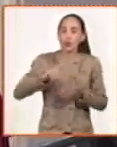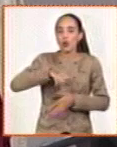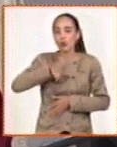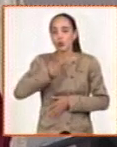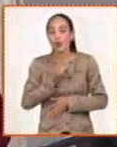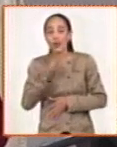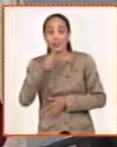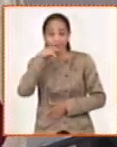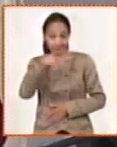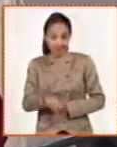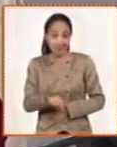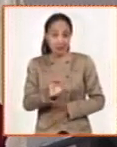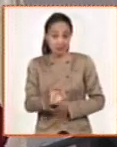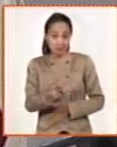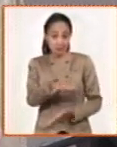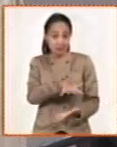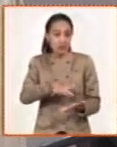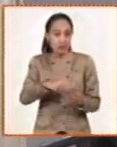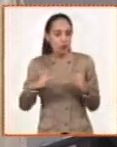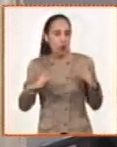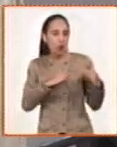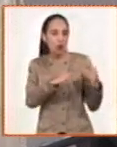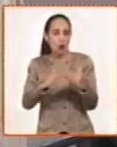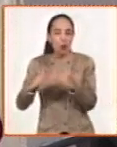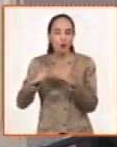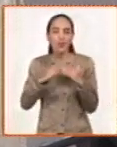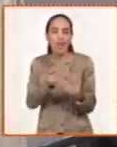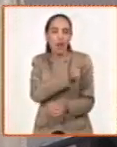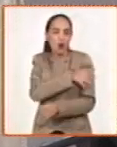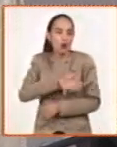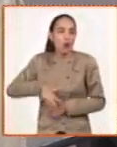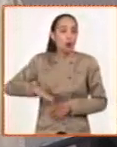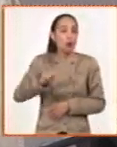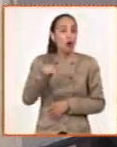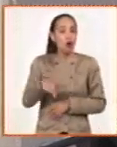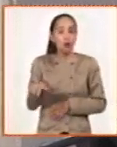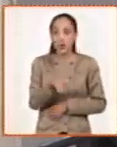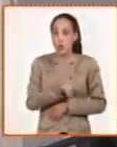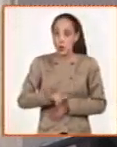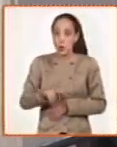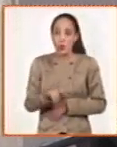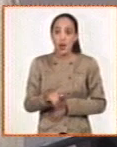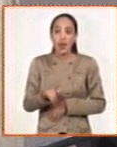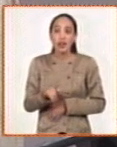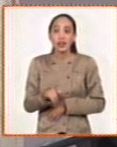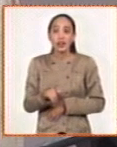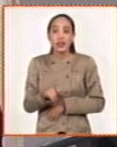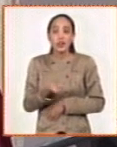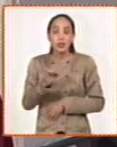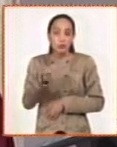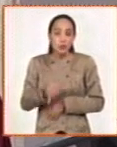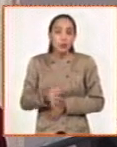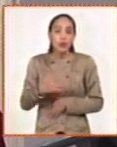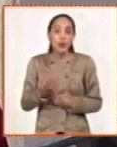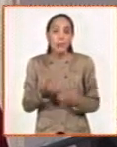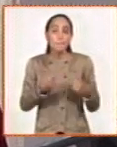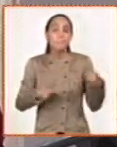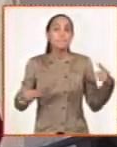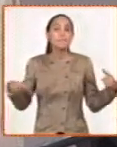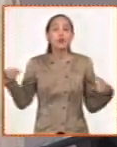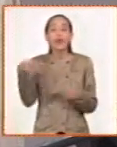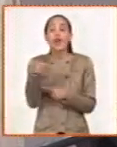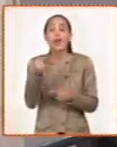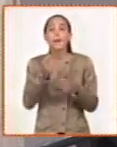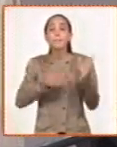espacio comunitario, con el público, ahora también se ha convertido en una prioridad para el Ministerio